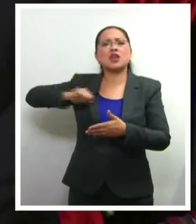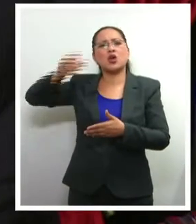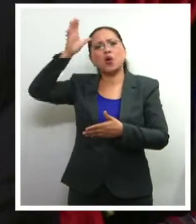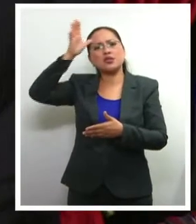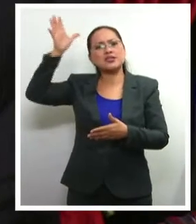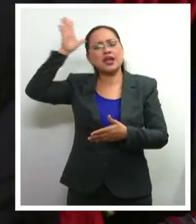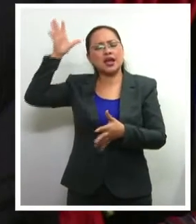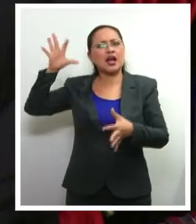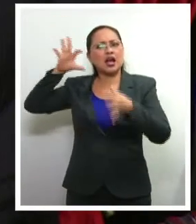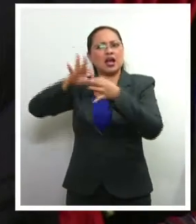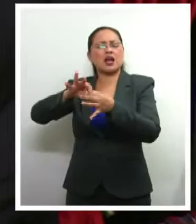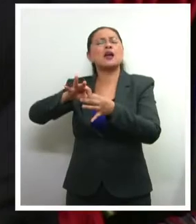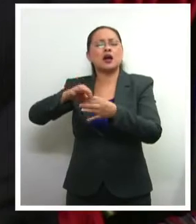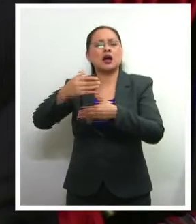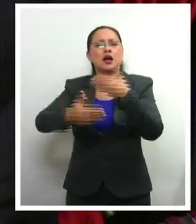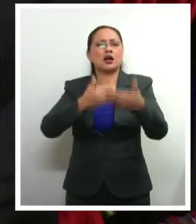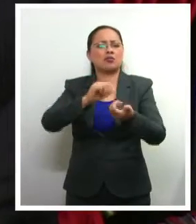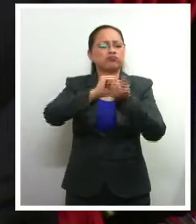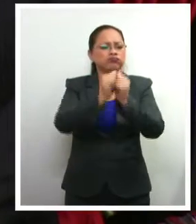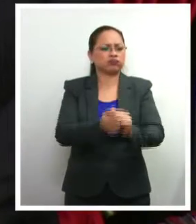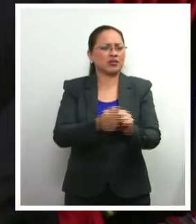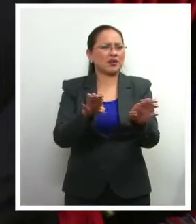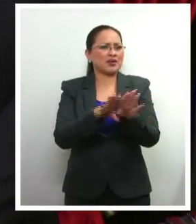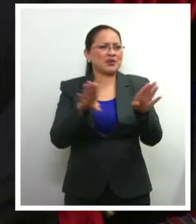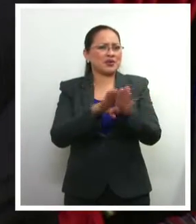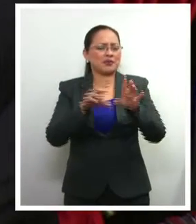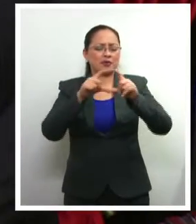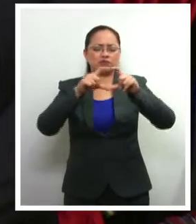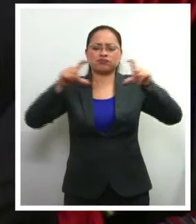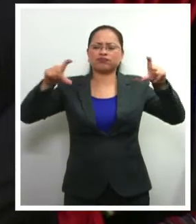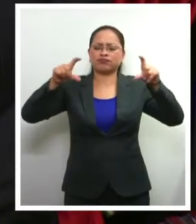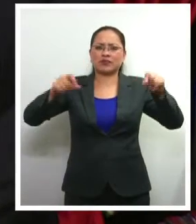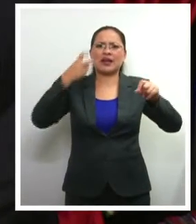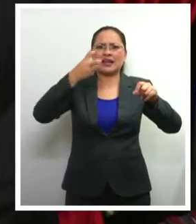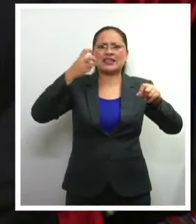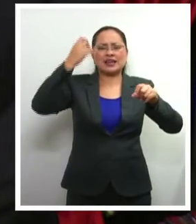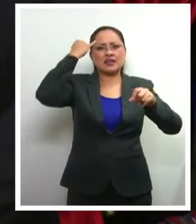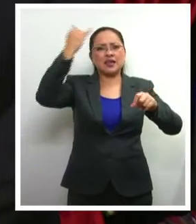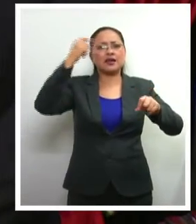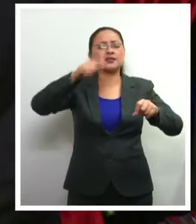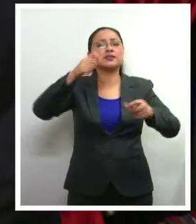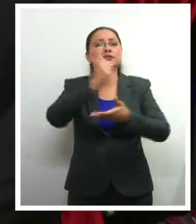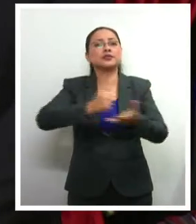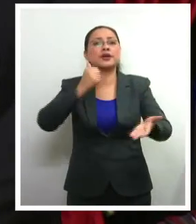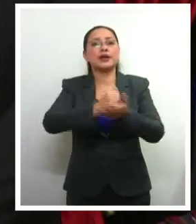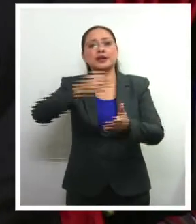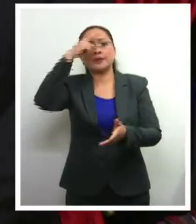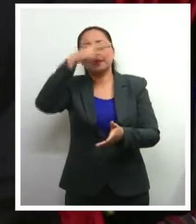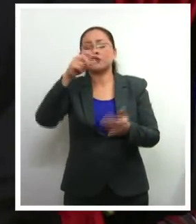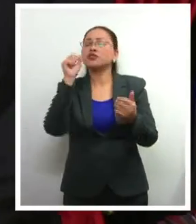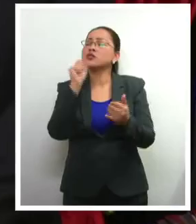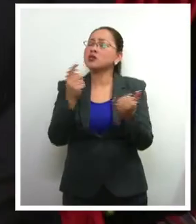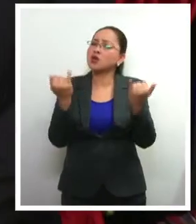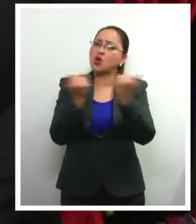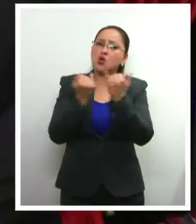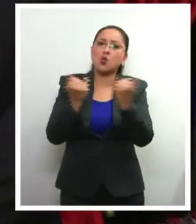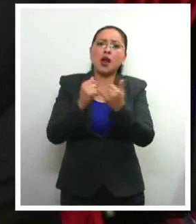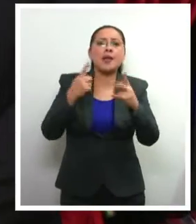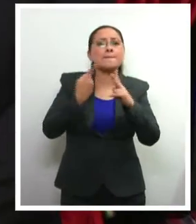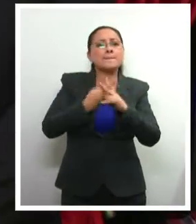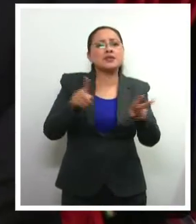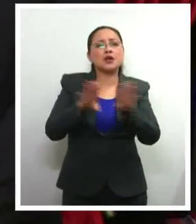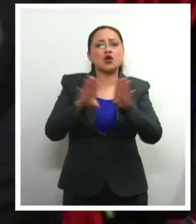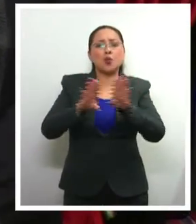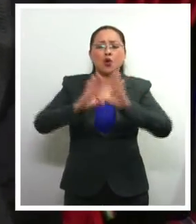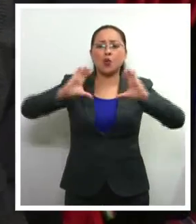epígrafe resulta excluyente en el preámbulo, toda vez que la Ciudad de México también tiene sus orígenes en las